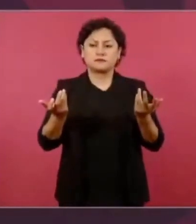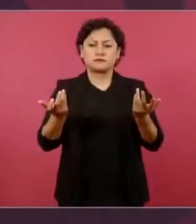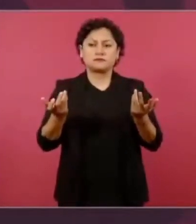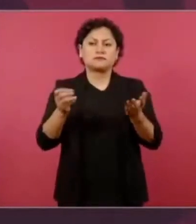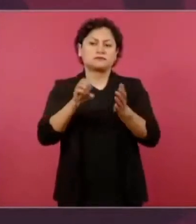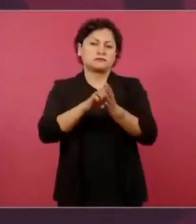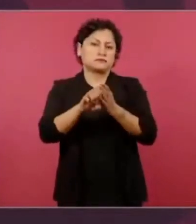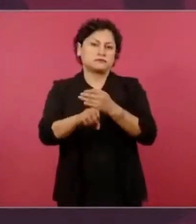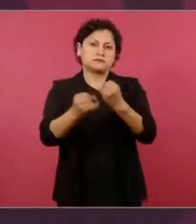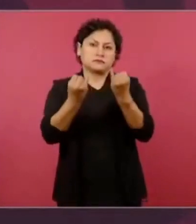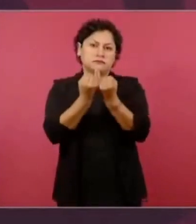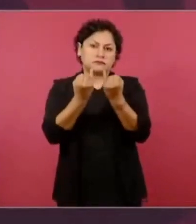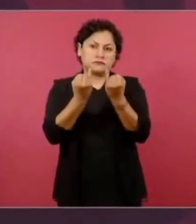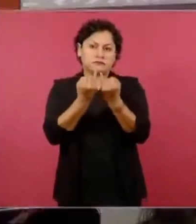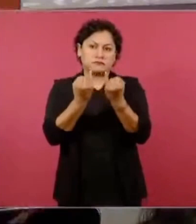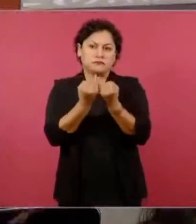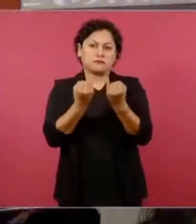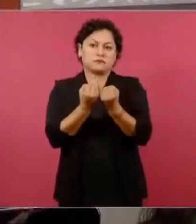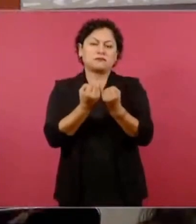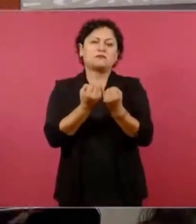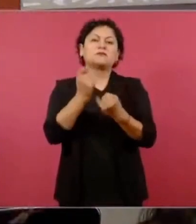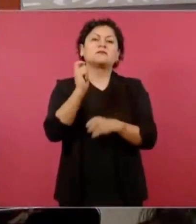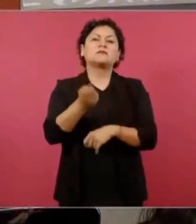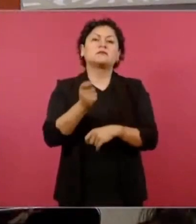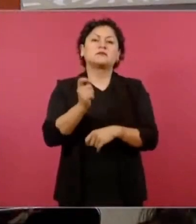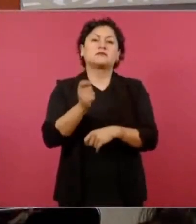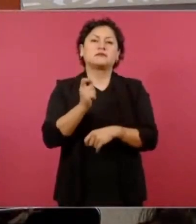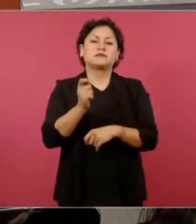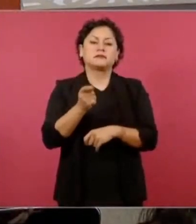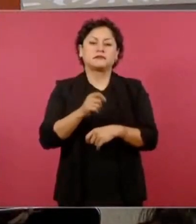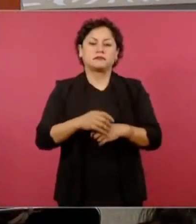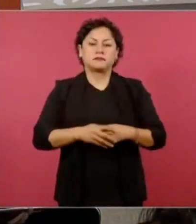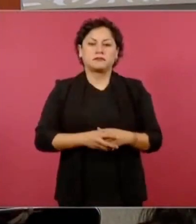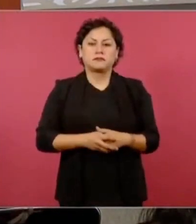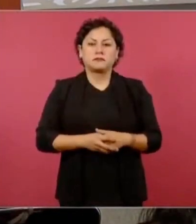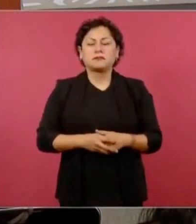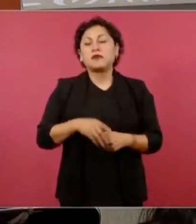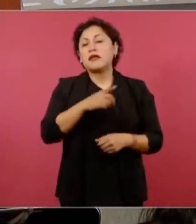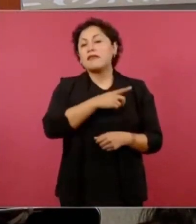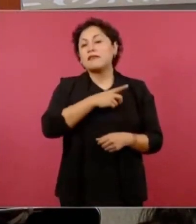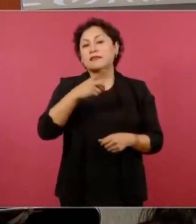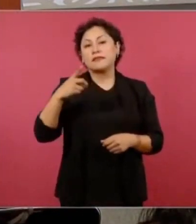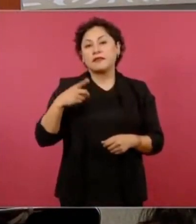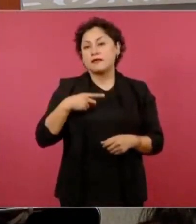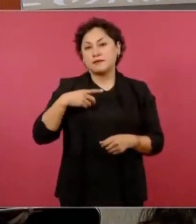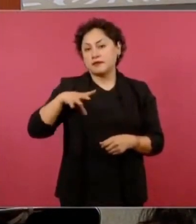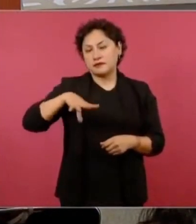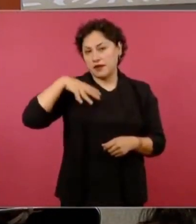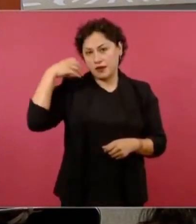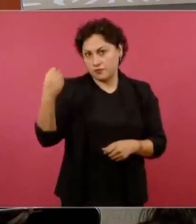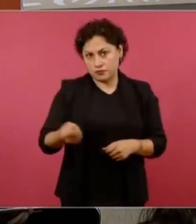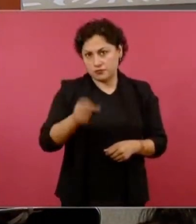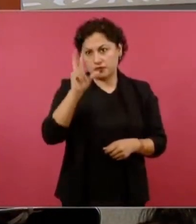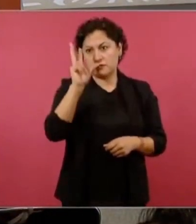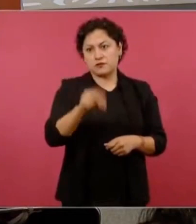cuidar nada más que no abusen, pero depende mucho de las